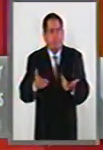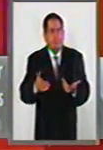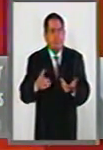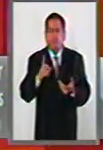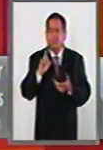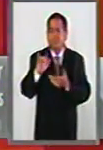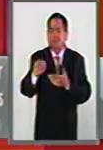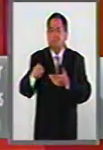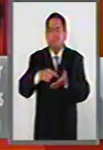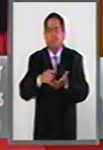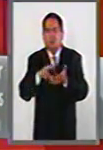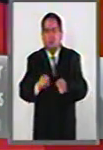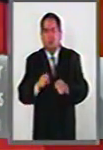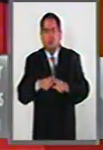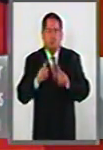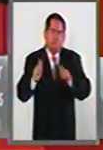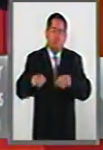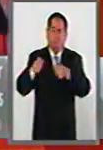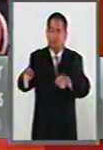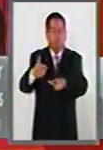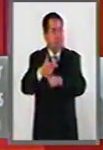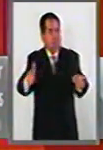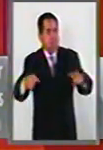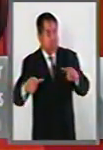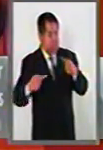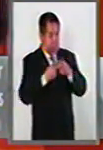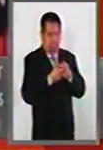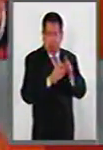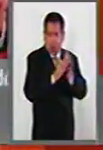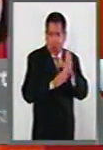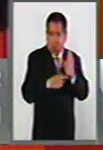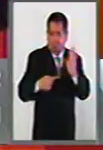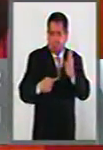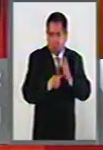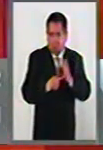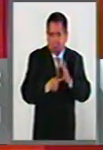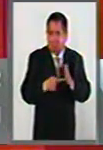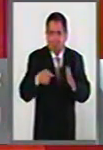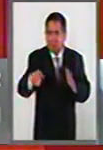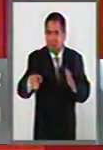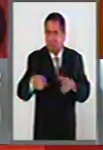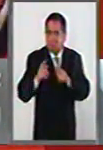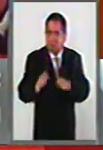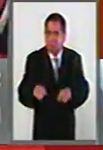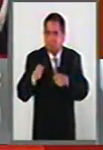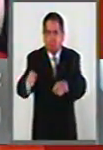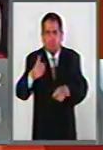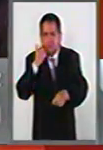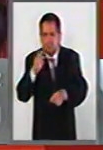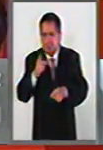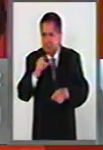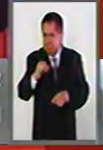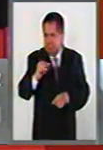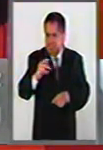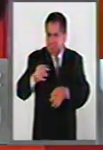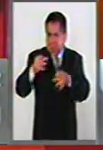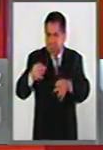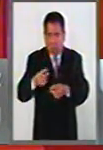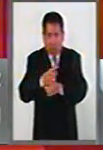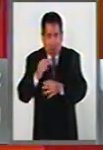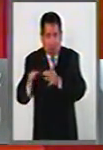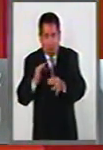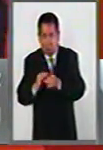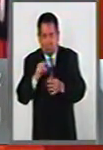disciplina militar, viola la Constitución, más allá de la disciplina, de lo que se entiende disciplina militar, e